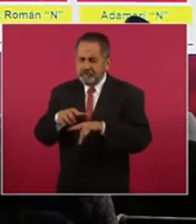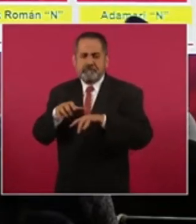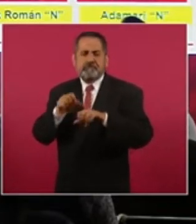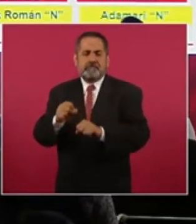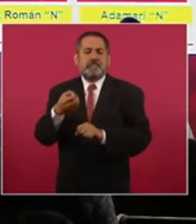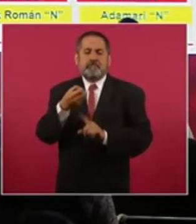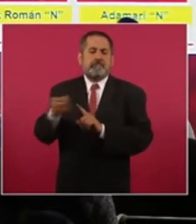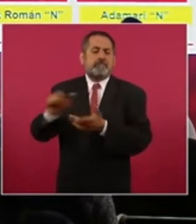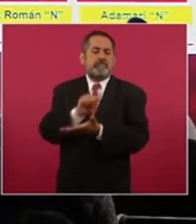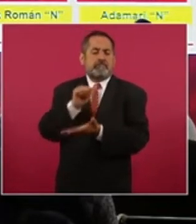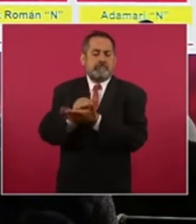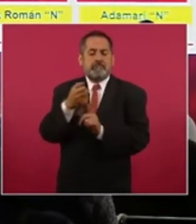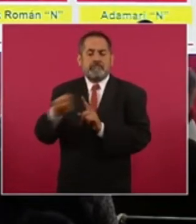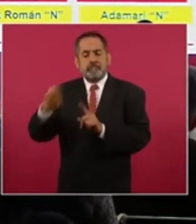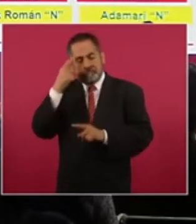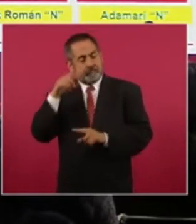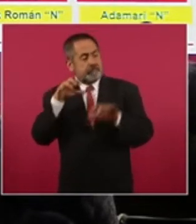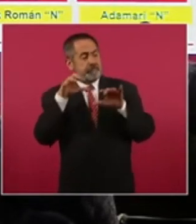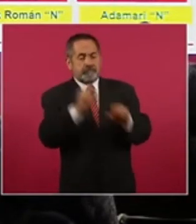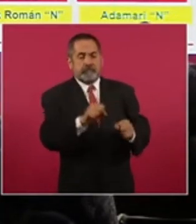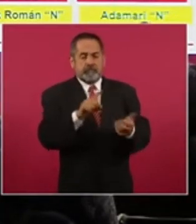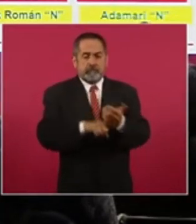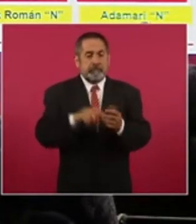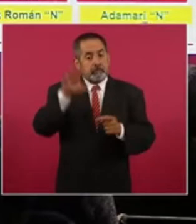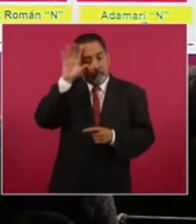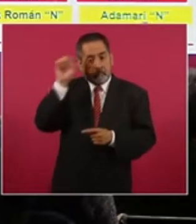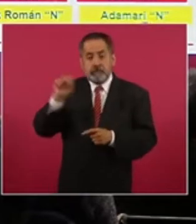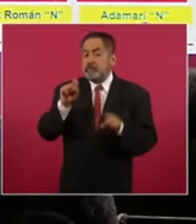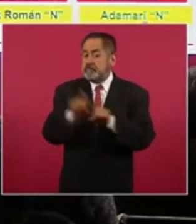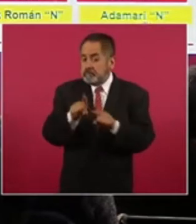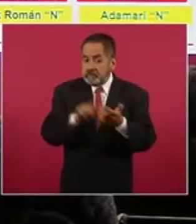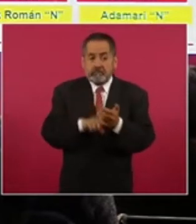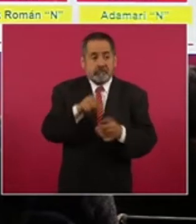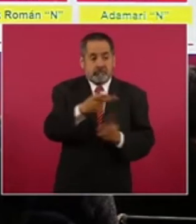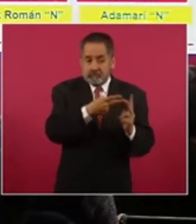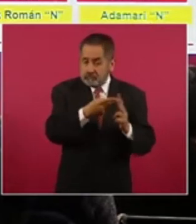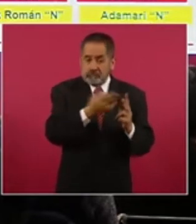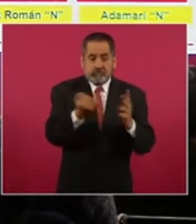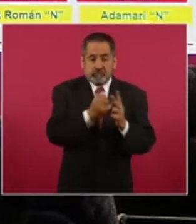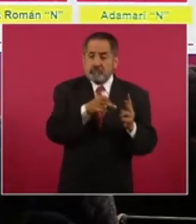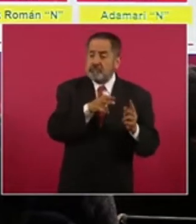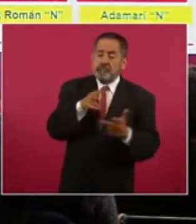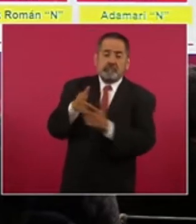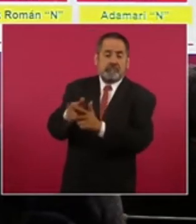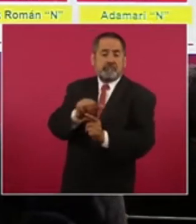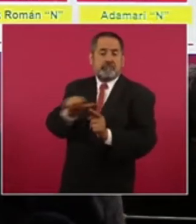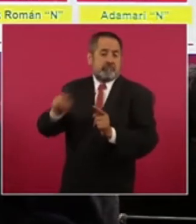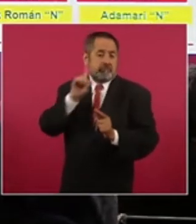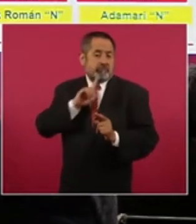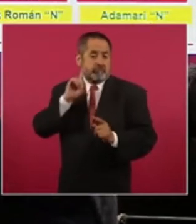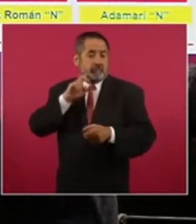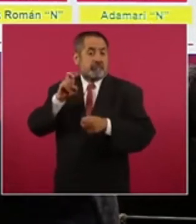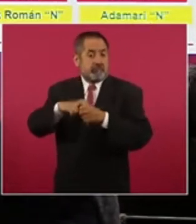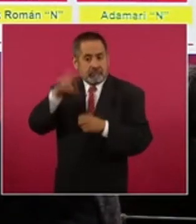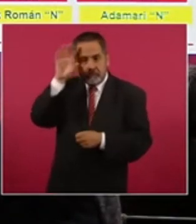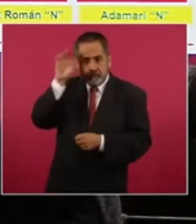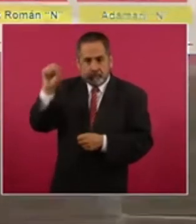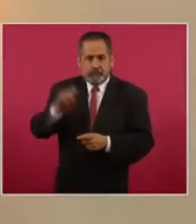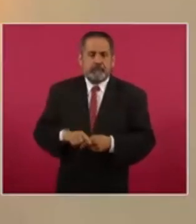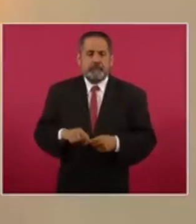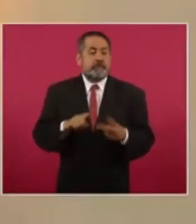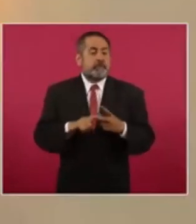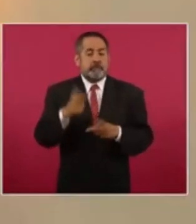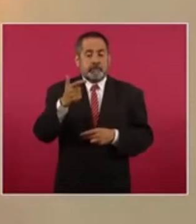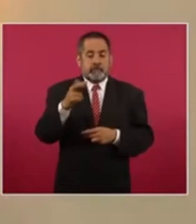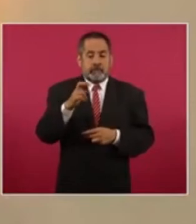por el municipio de Morelos, también por un feminicidio. Y podemos señalar que Grig Román N.